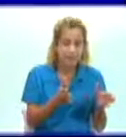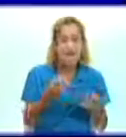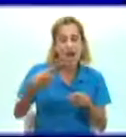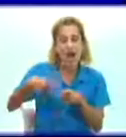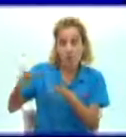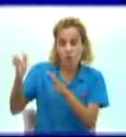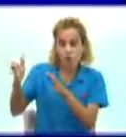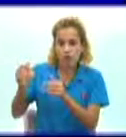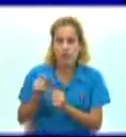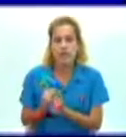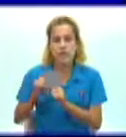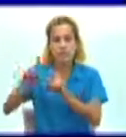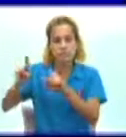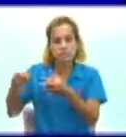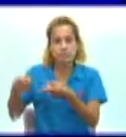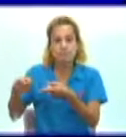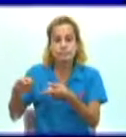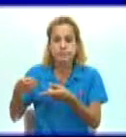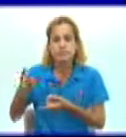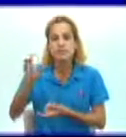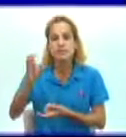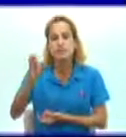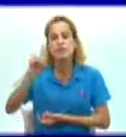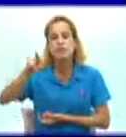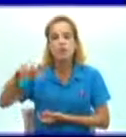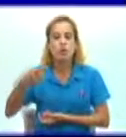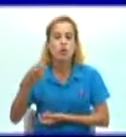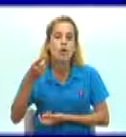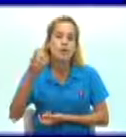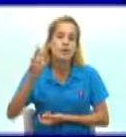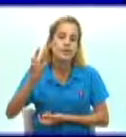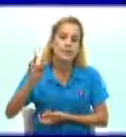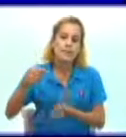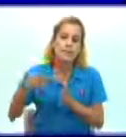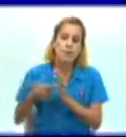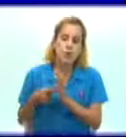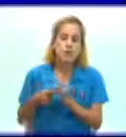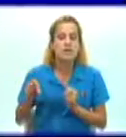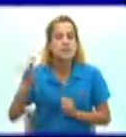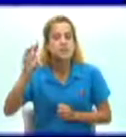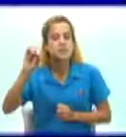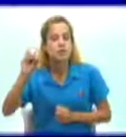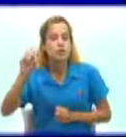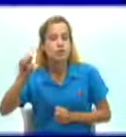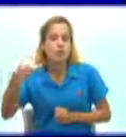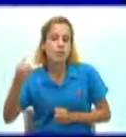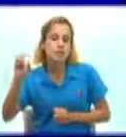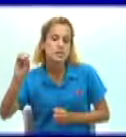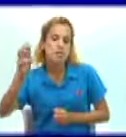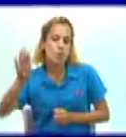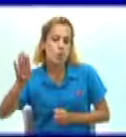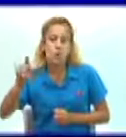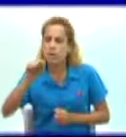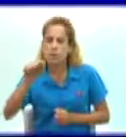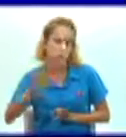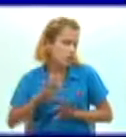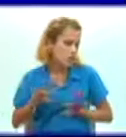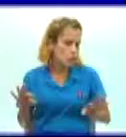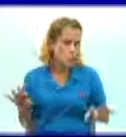sustraendo. 0,3 por 0,04 lo multiplicamos y ya habíamos visto que da 0,012 o